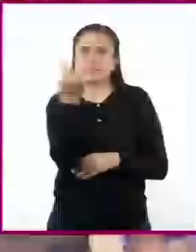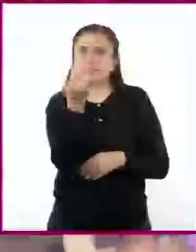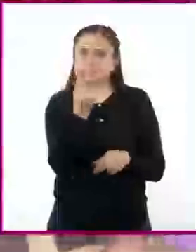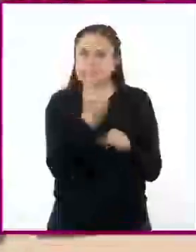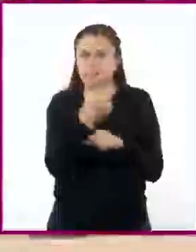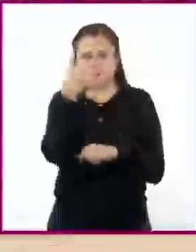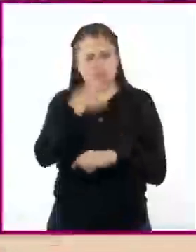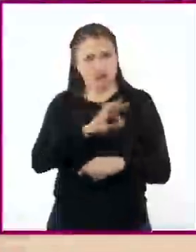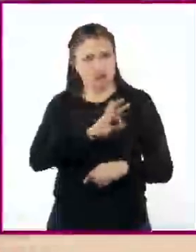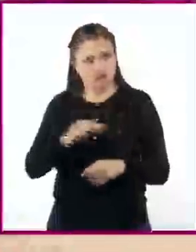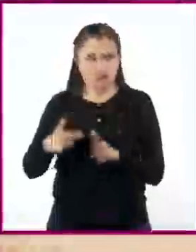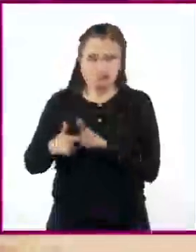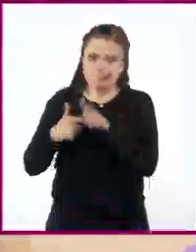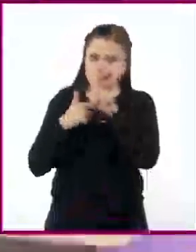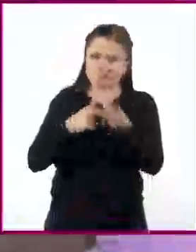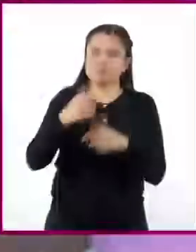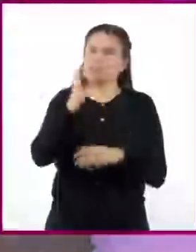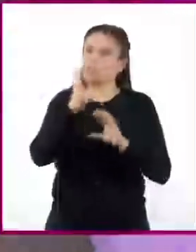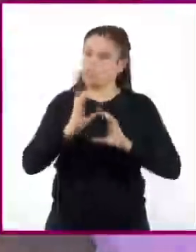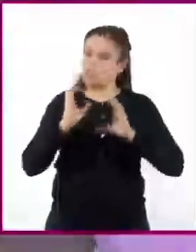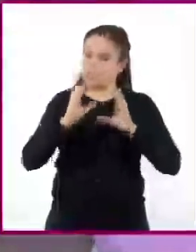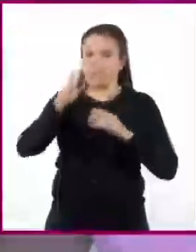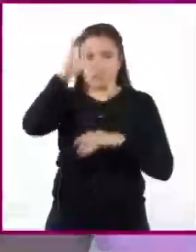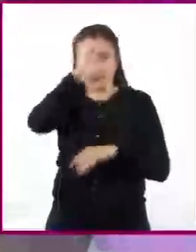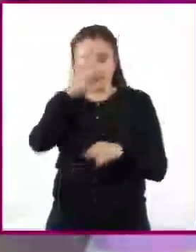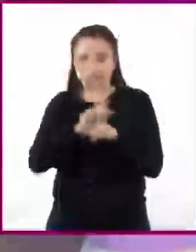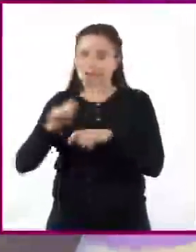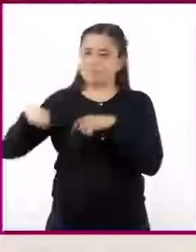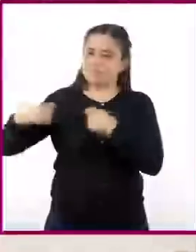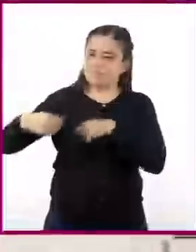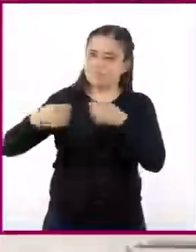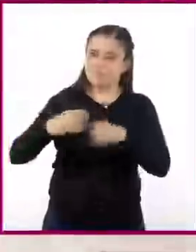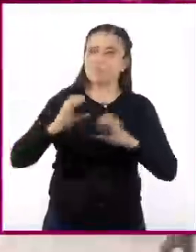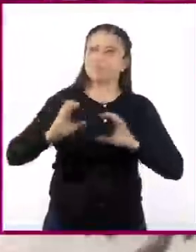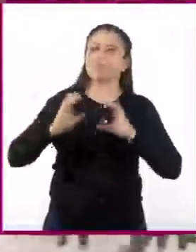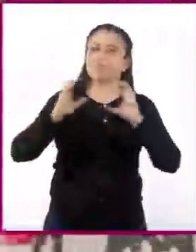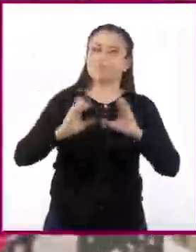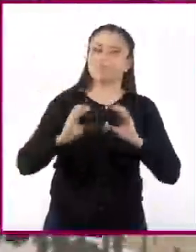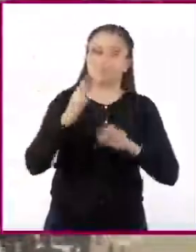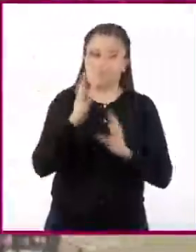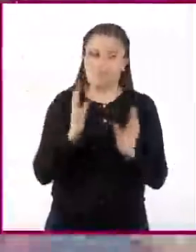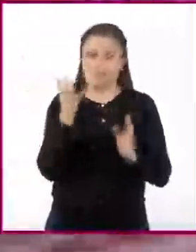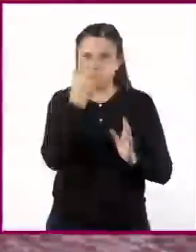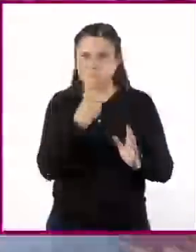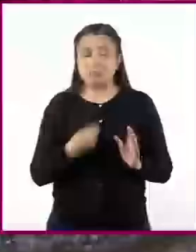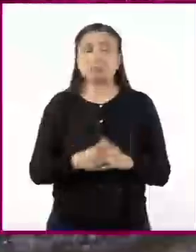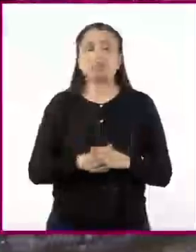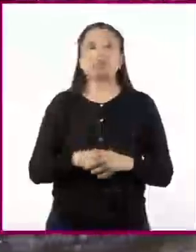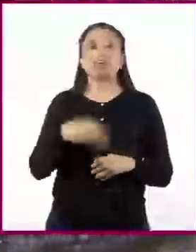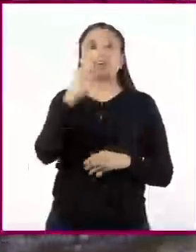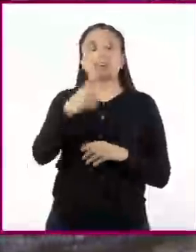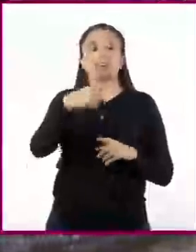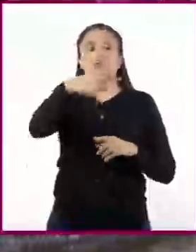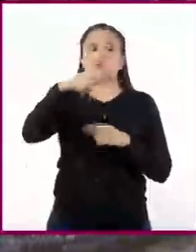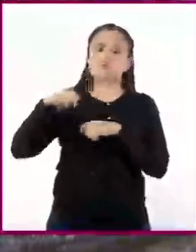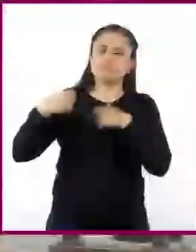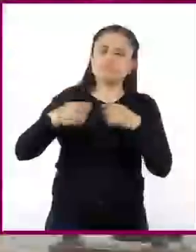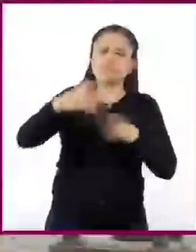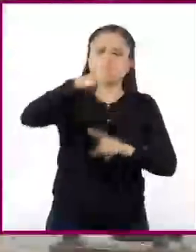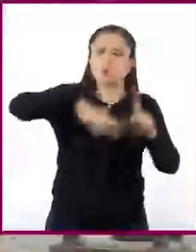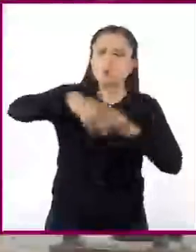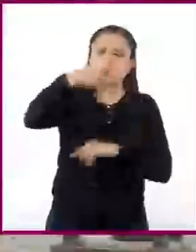de mantener las tradiciones y las culturas de nuestros pueblos. ¿Qué tradiciones hay en tu colonia o